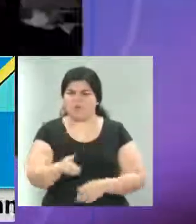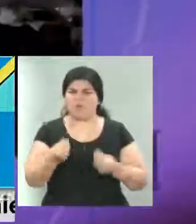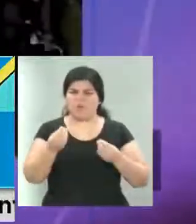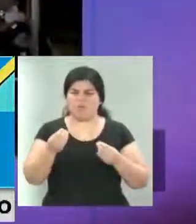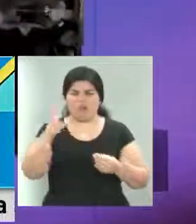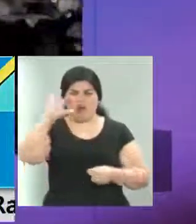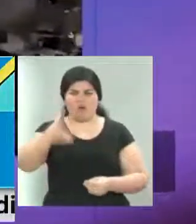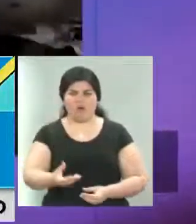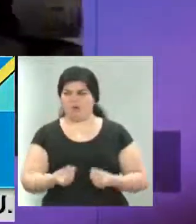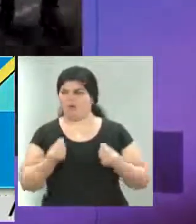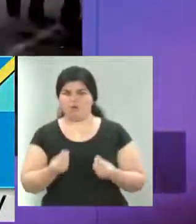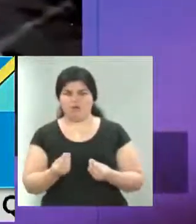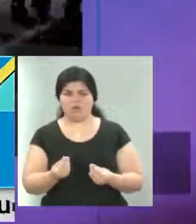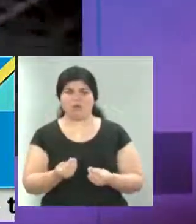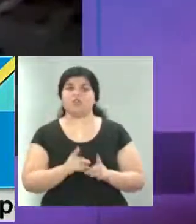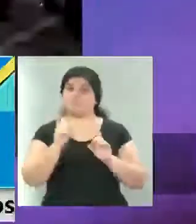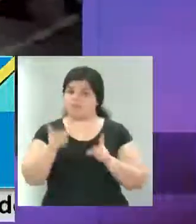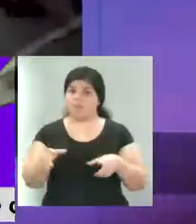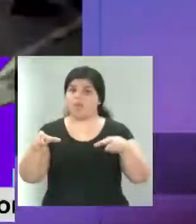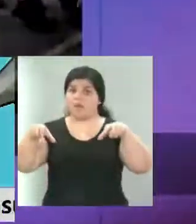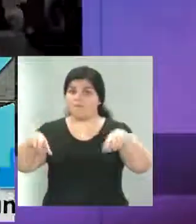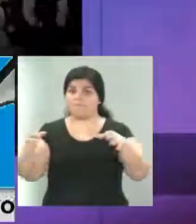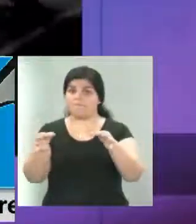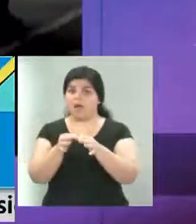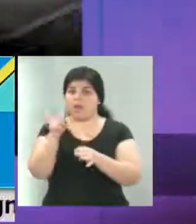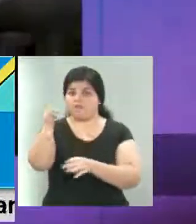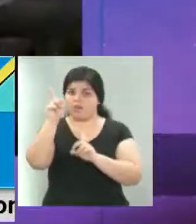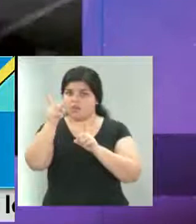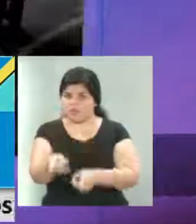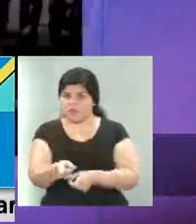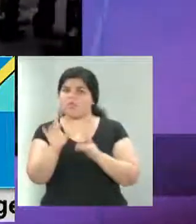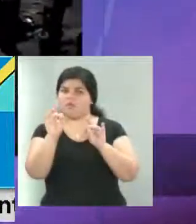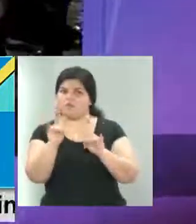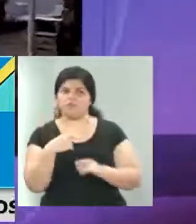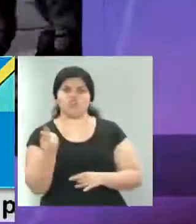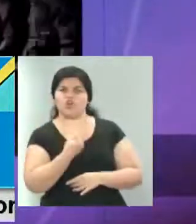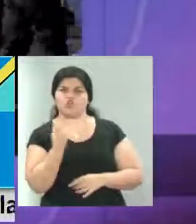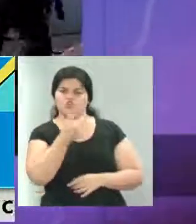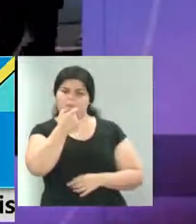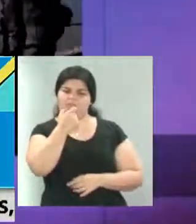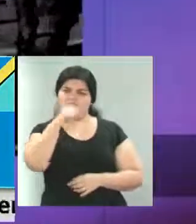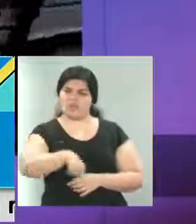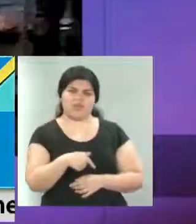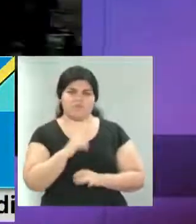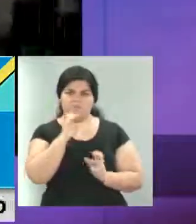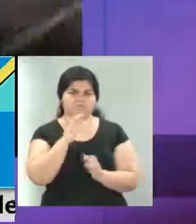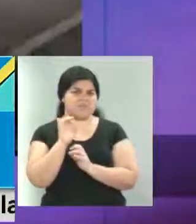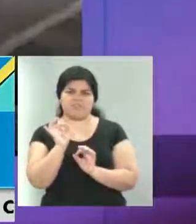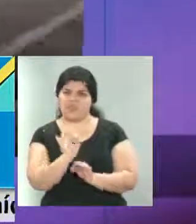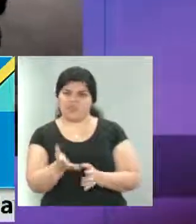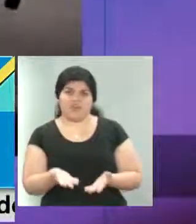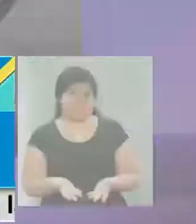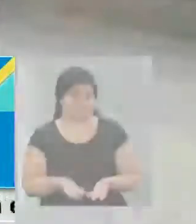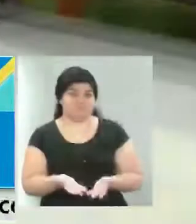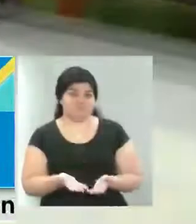pasado en menor escala en el Malvinas. También es complejo. Y nos lo planteamos nosotros, los mendocinos, también. Sobre todo esto, y